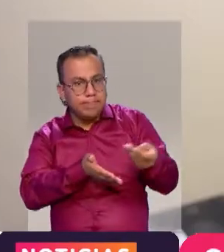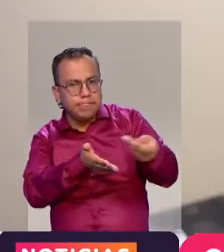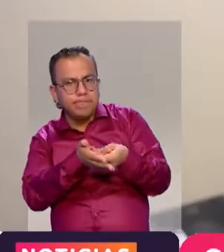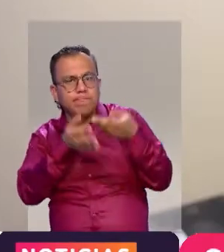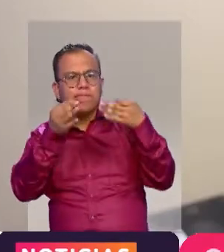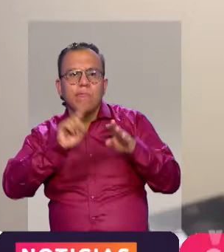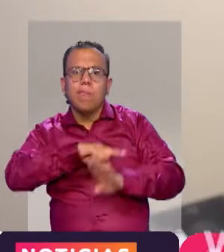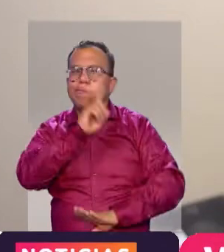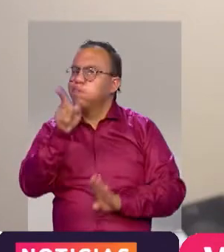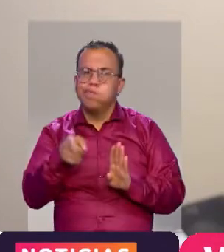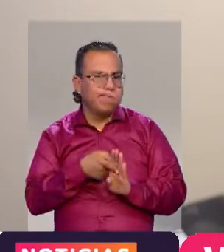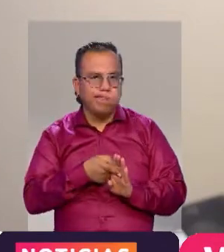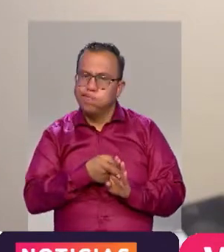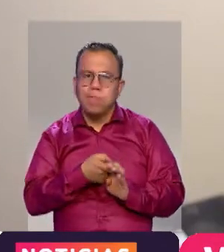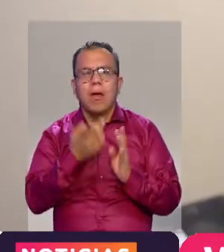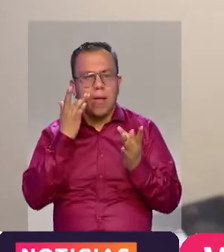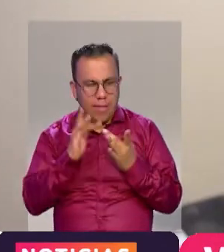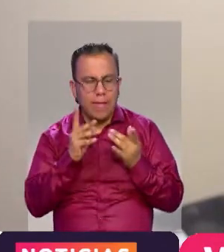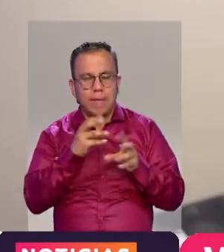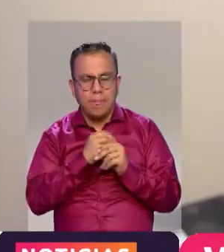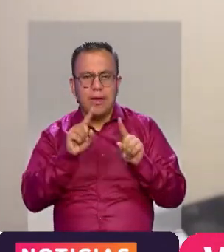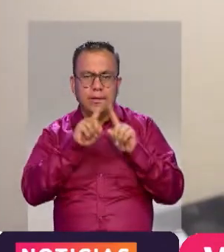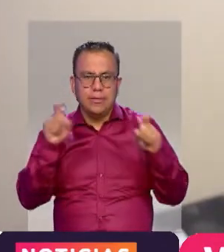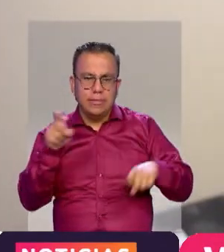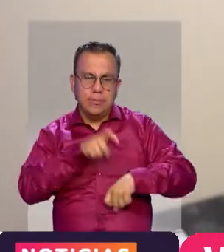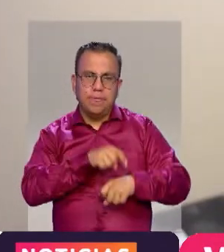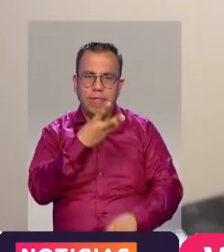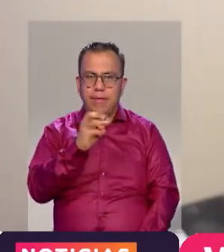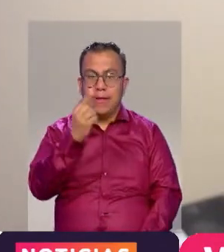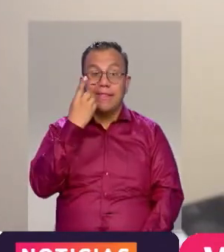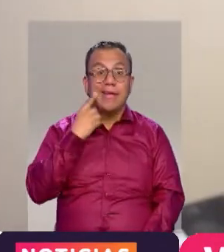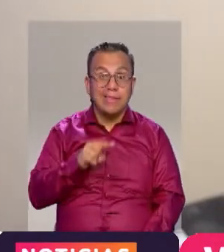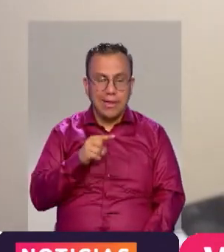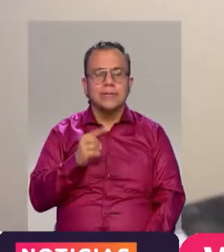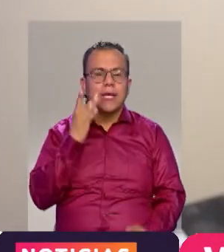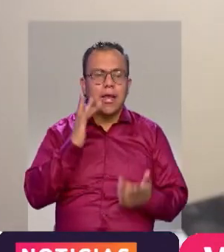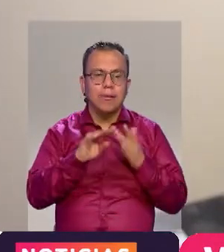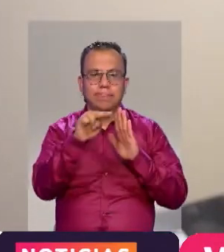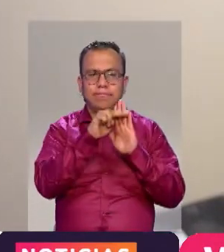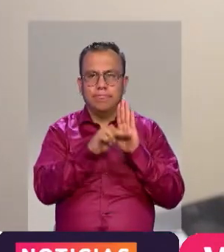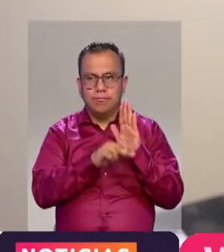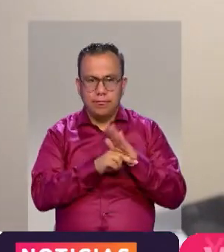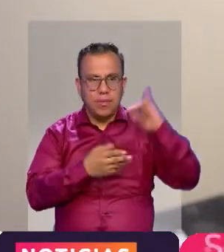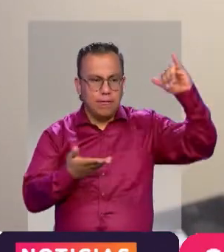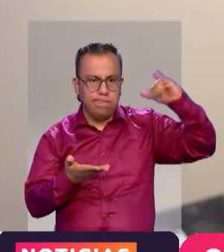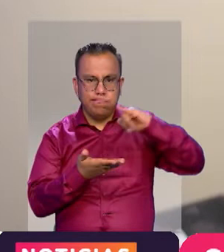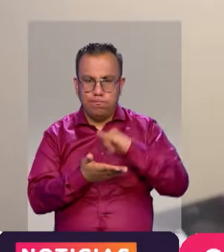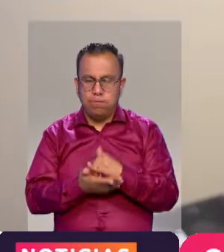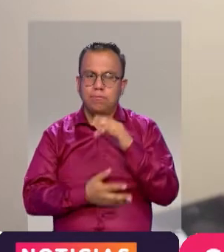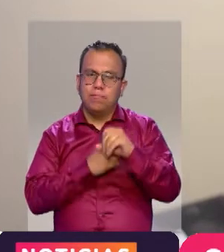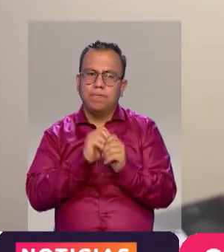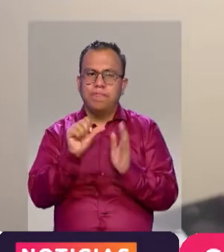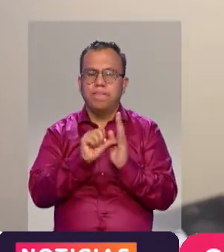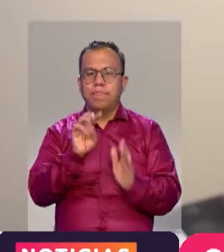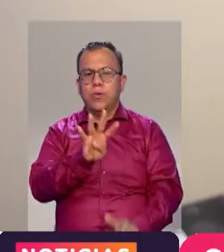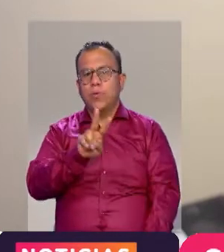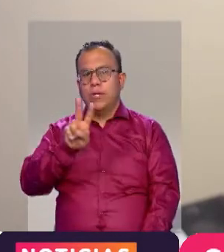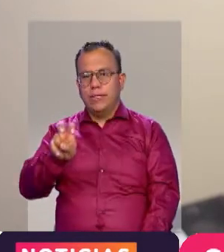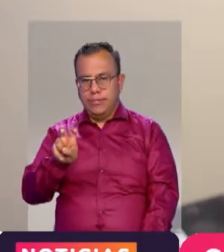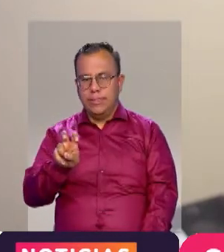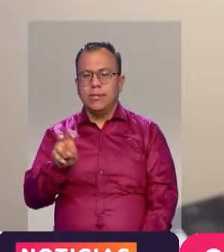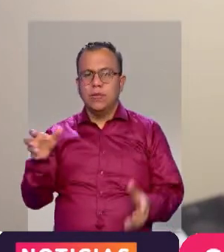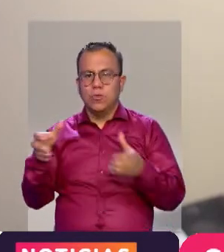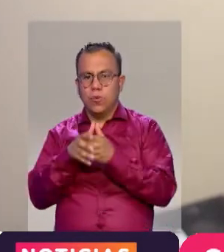forma completa del dinero y en el término de los 30 días que prevén los reglamentos aeronáuticos y el artículo 47 del Estatuto